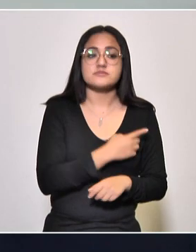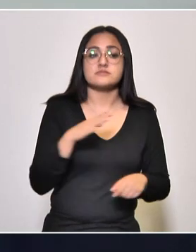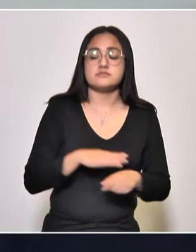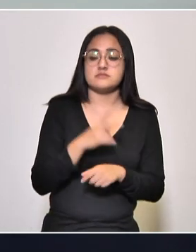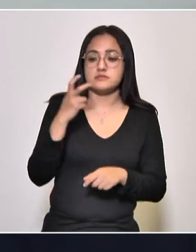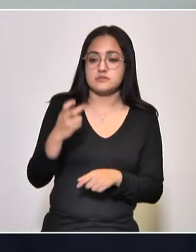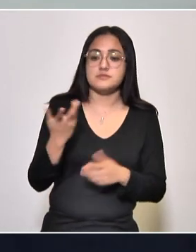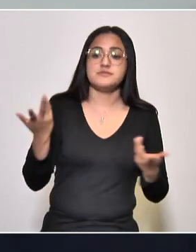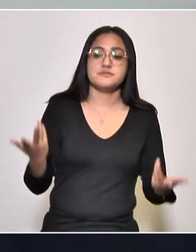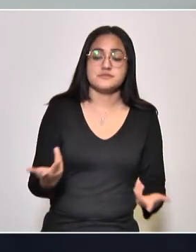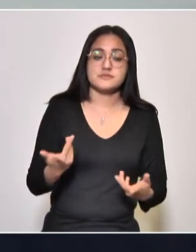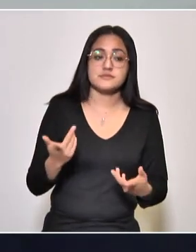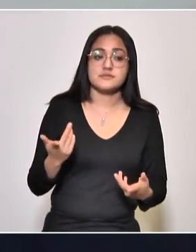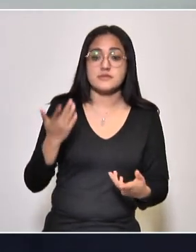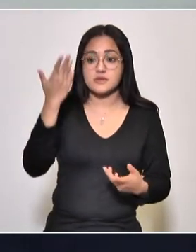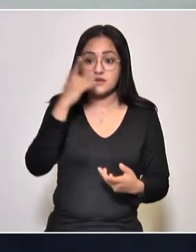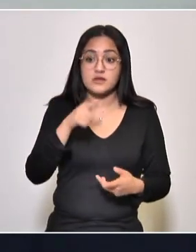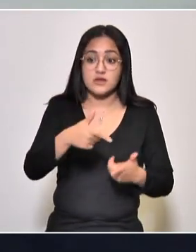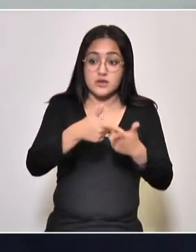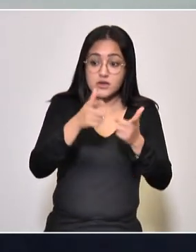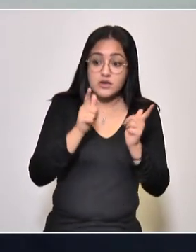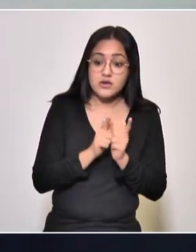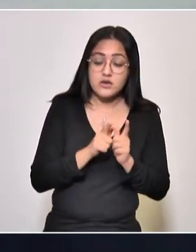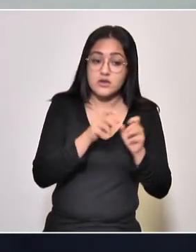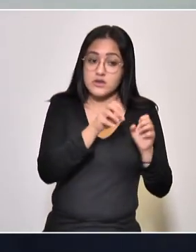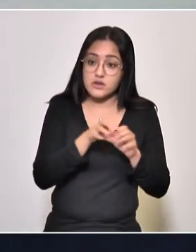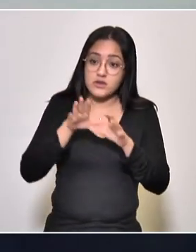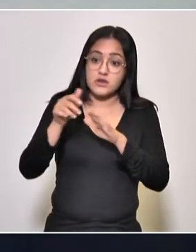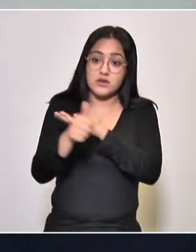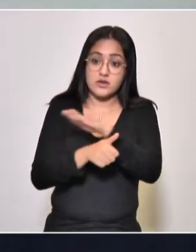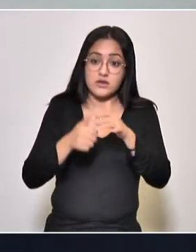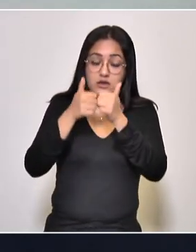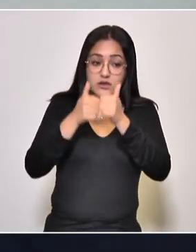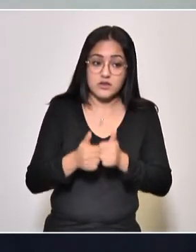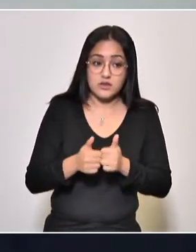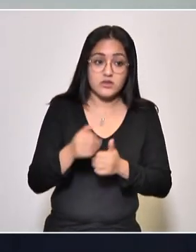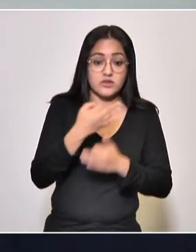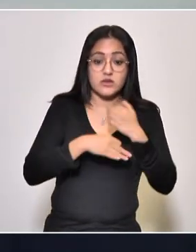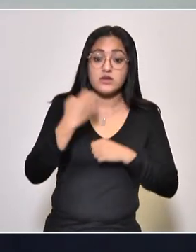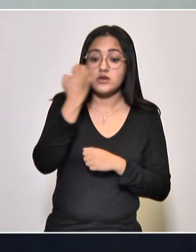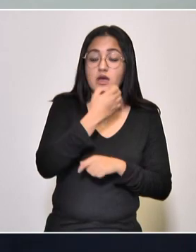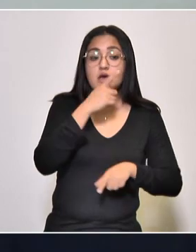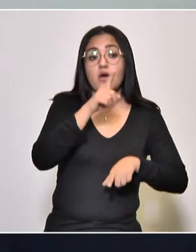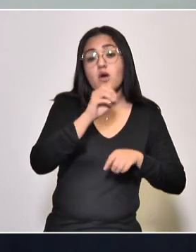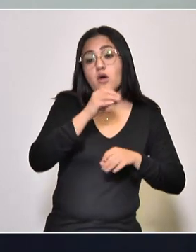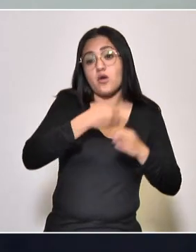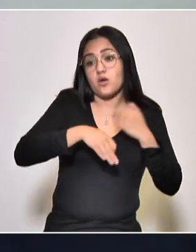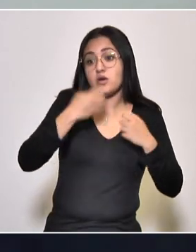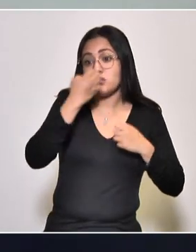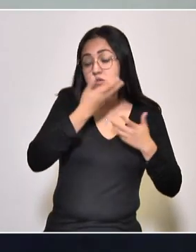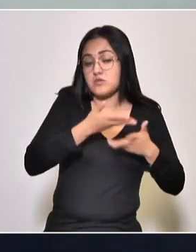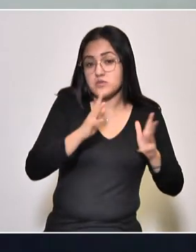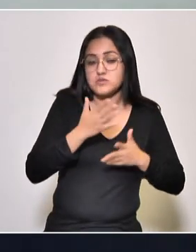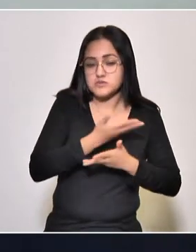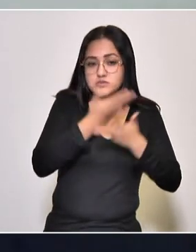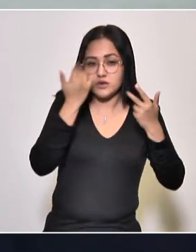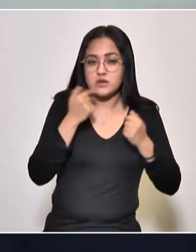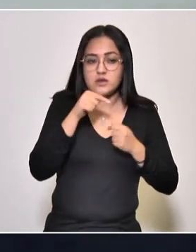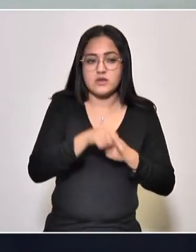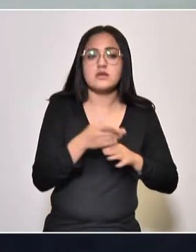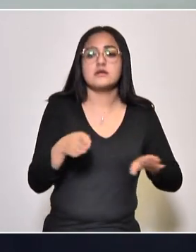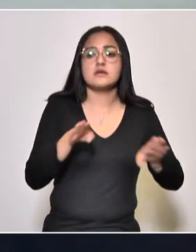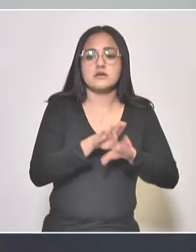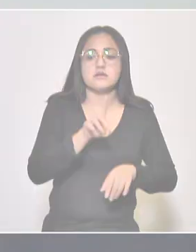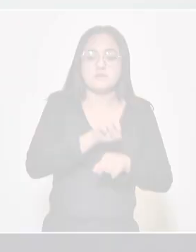tanto se va determinando si un grupo se va de confinamiento o toda la escuela, dependiendo del número de casos. Pero se van unos